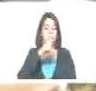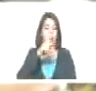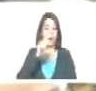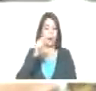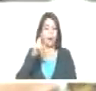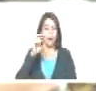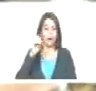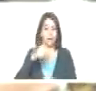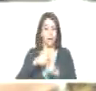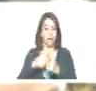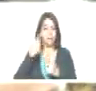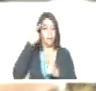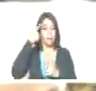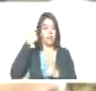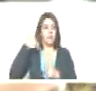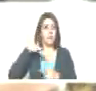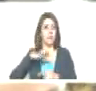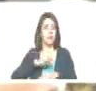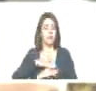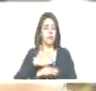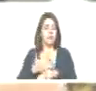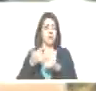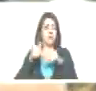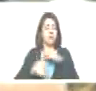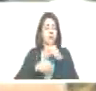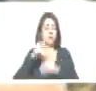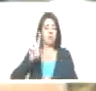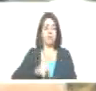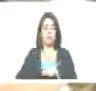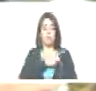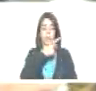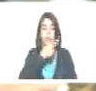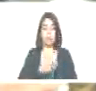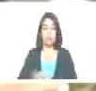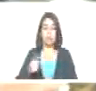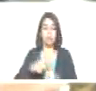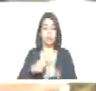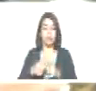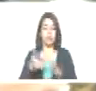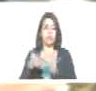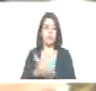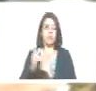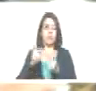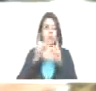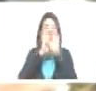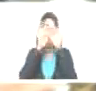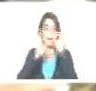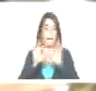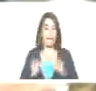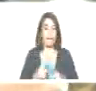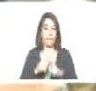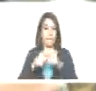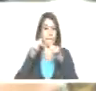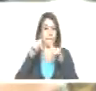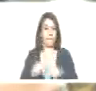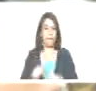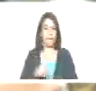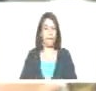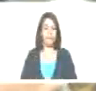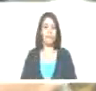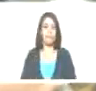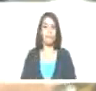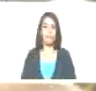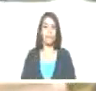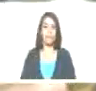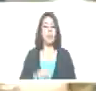que nombrar la poesía es, de alguna manera, en el día de hoy, rendir tributo